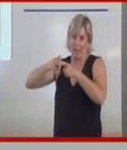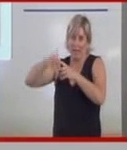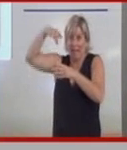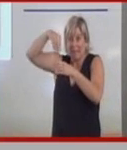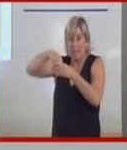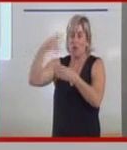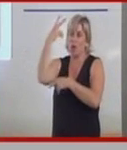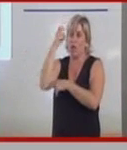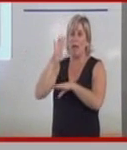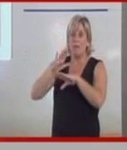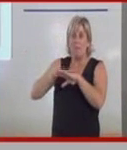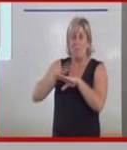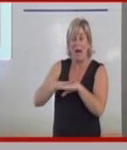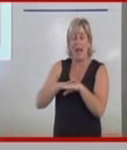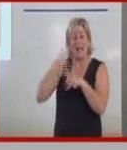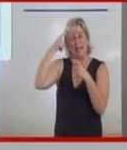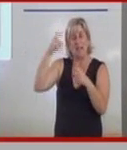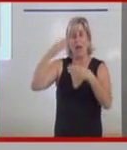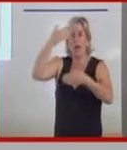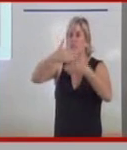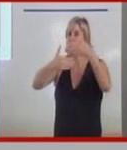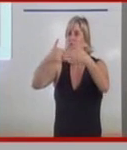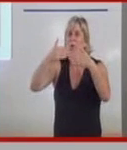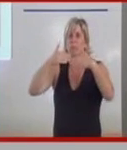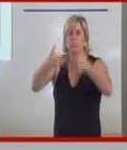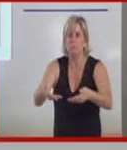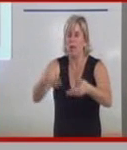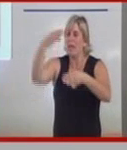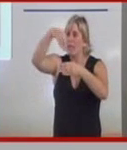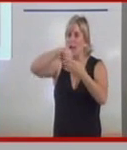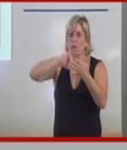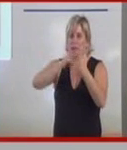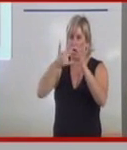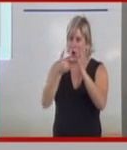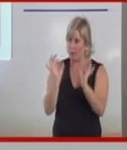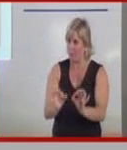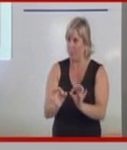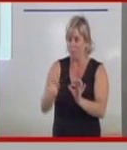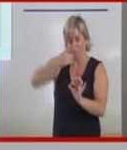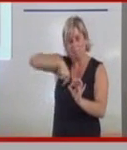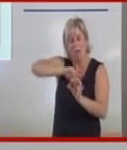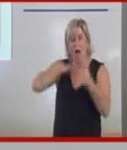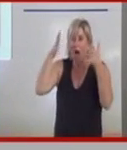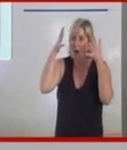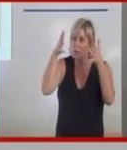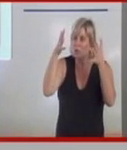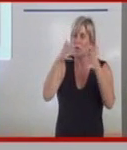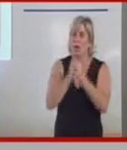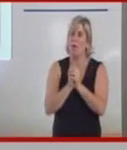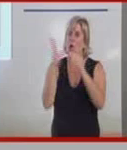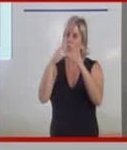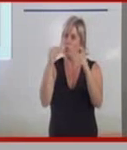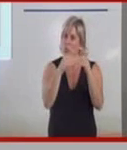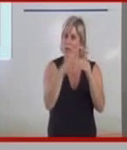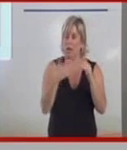pues, para contribuir a la eliminación de barreras de accesibilidad a la tecnología y bueno, asesoramos a nuestros clientes,